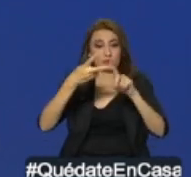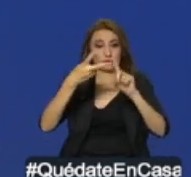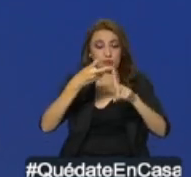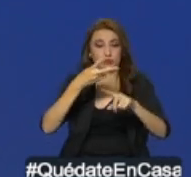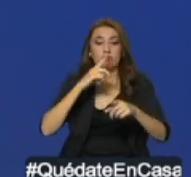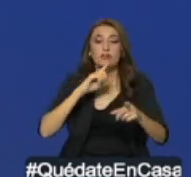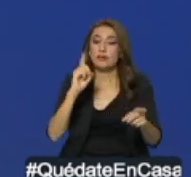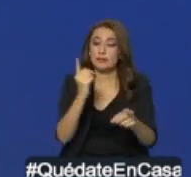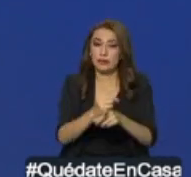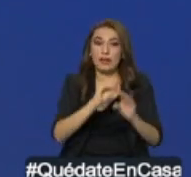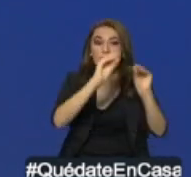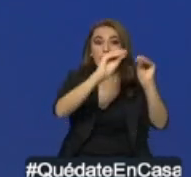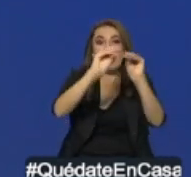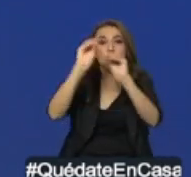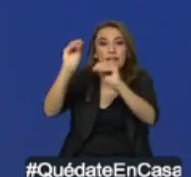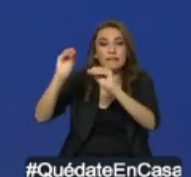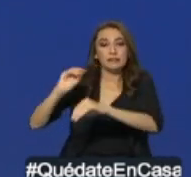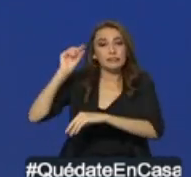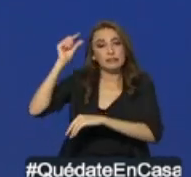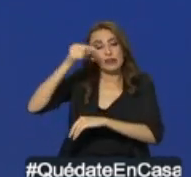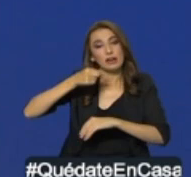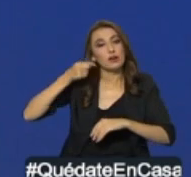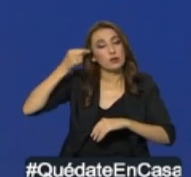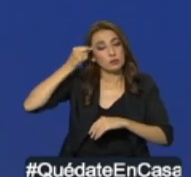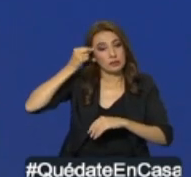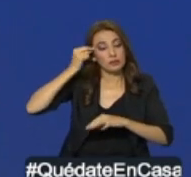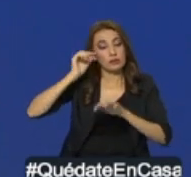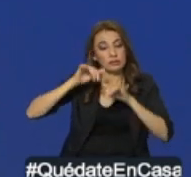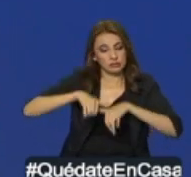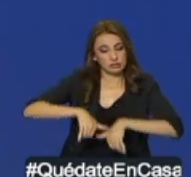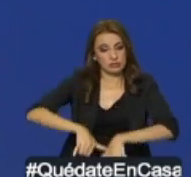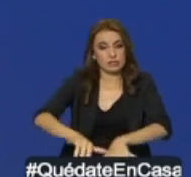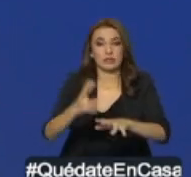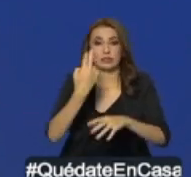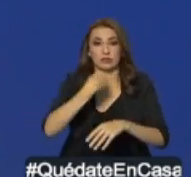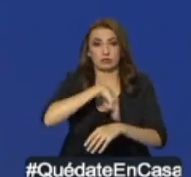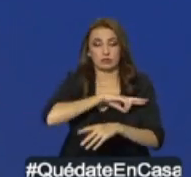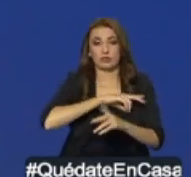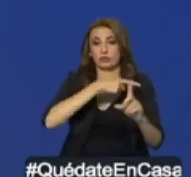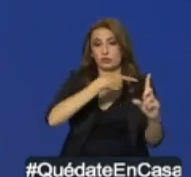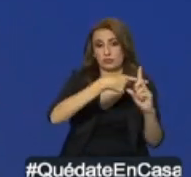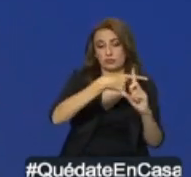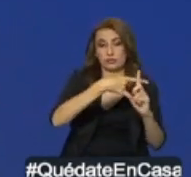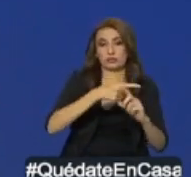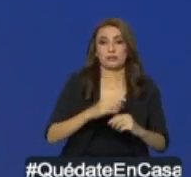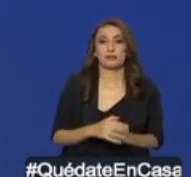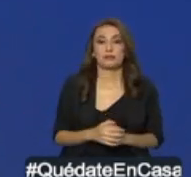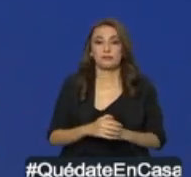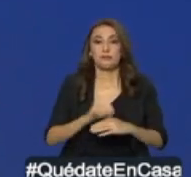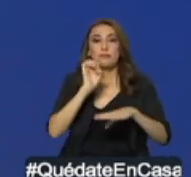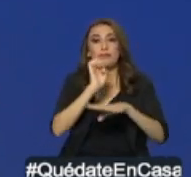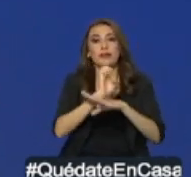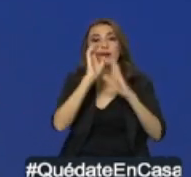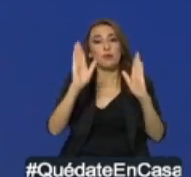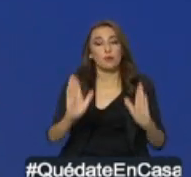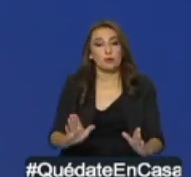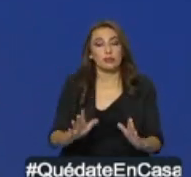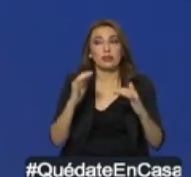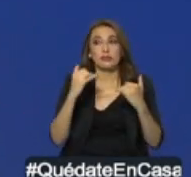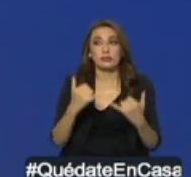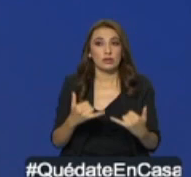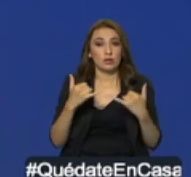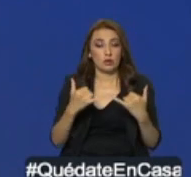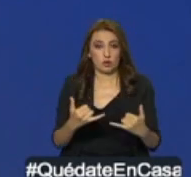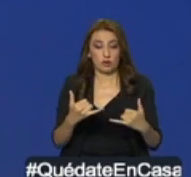reporten los resultados lo que nos servirá para hacer el seguimiento de los casos positivos ecuatorianos estamos en un punto